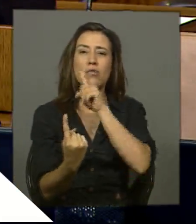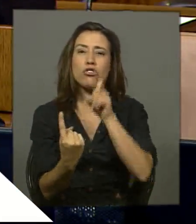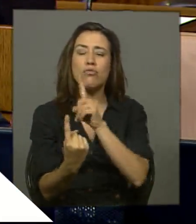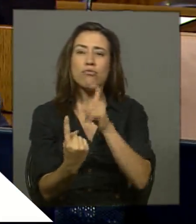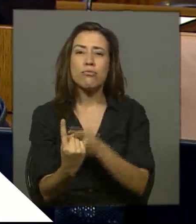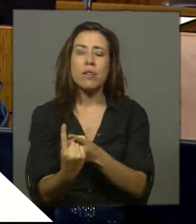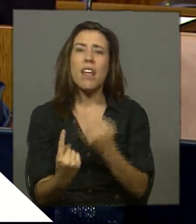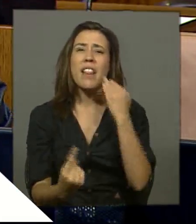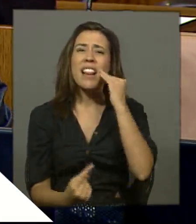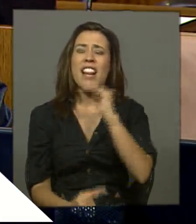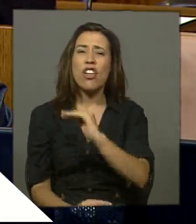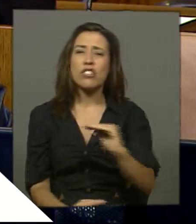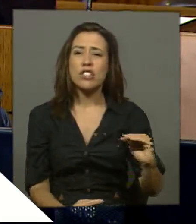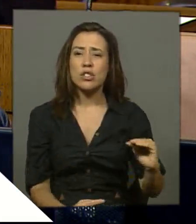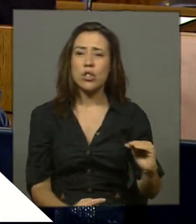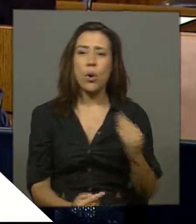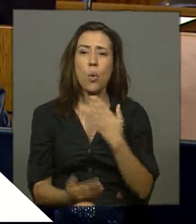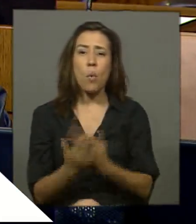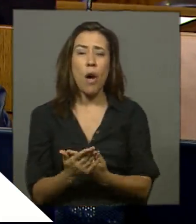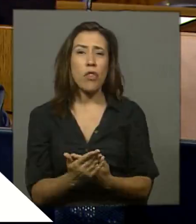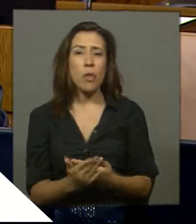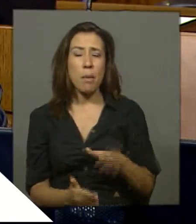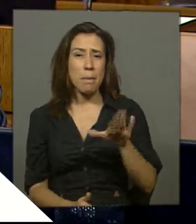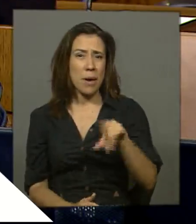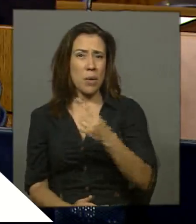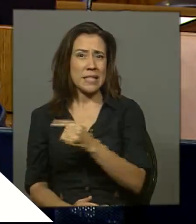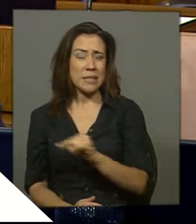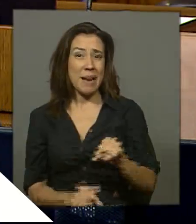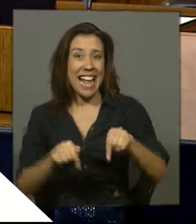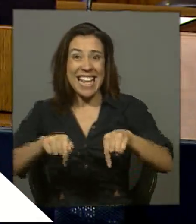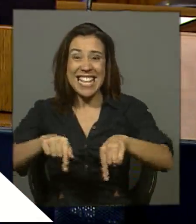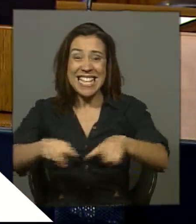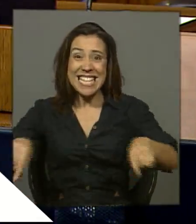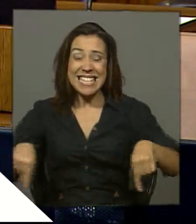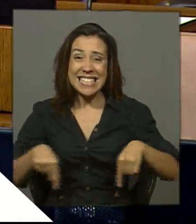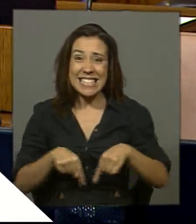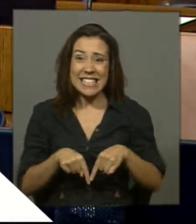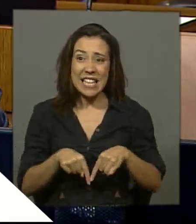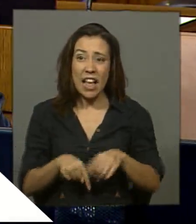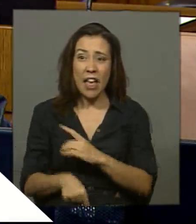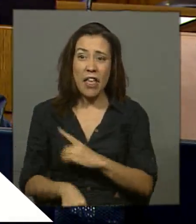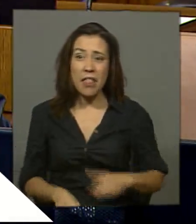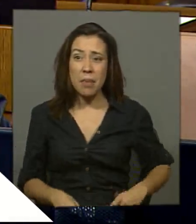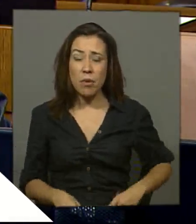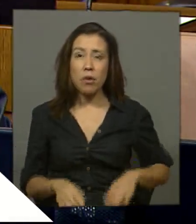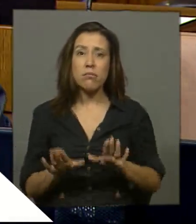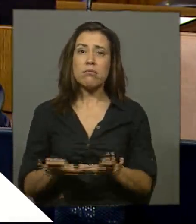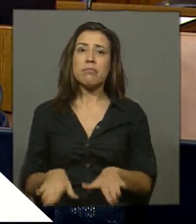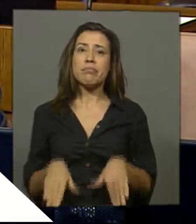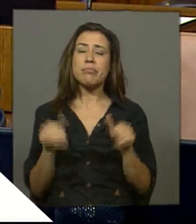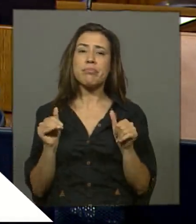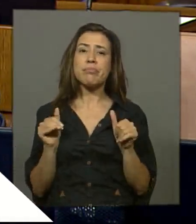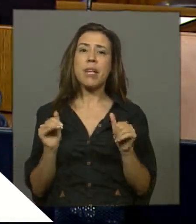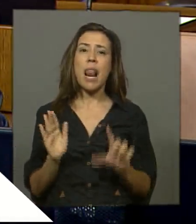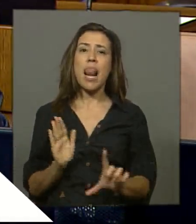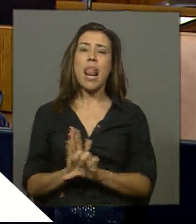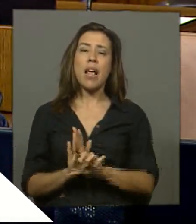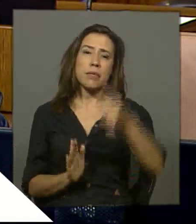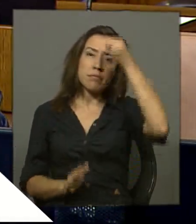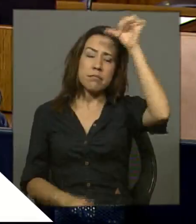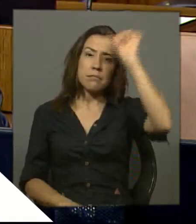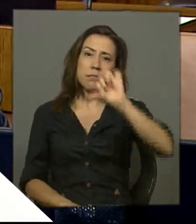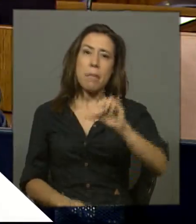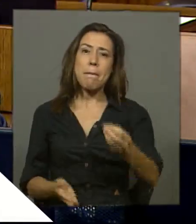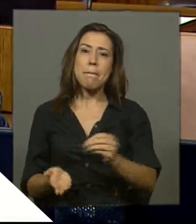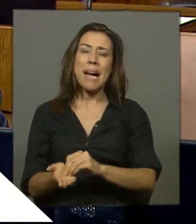respecto de los niños cuando hace menos de una semana en esta misma sala el diputado se abstuvo de la ley que condenaba y